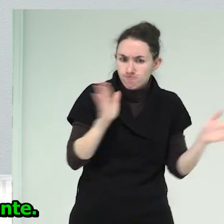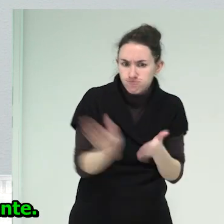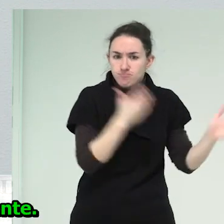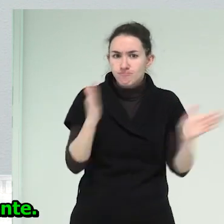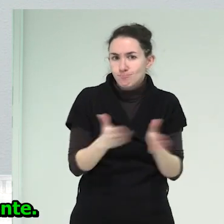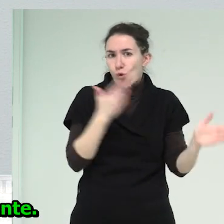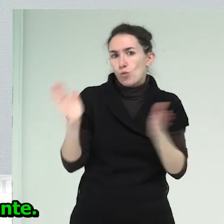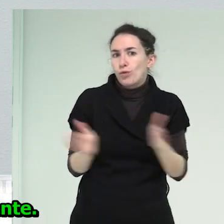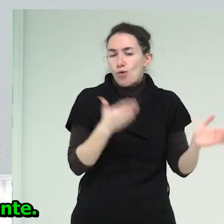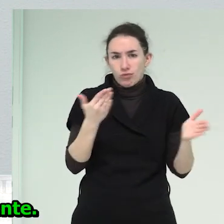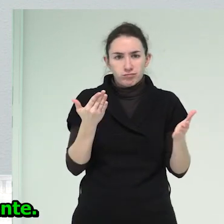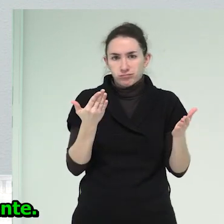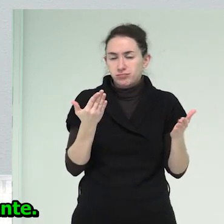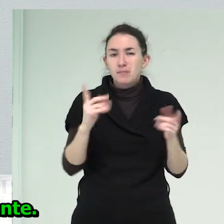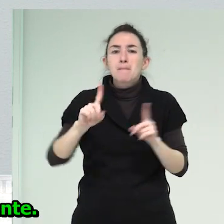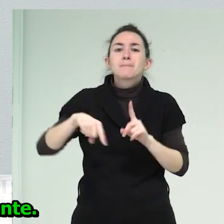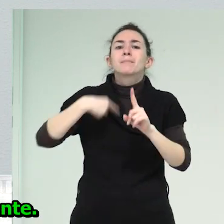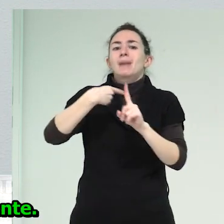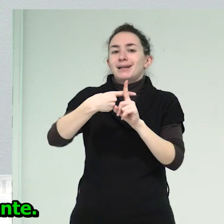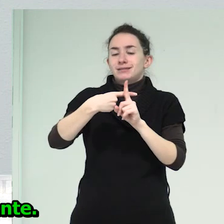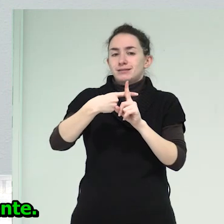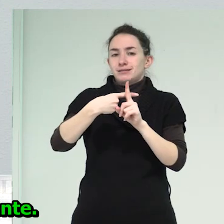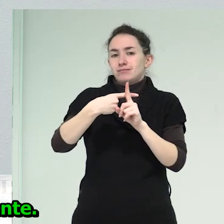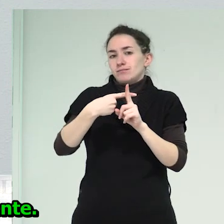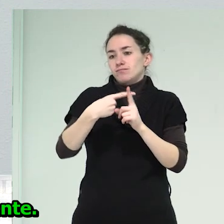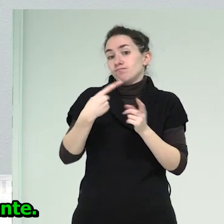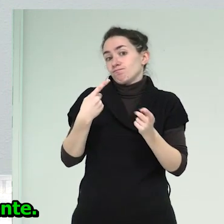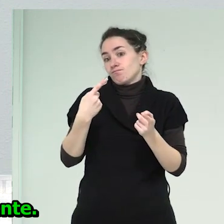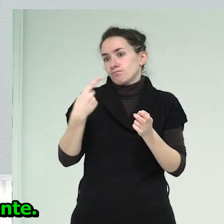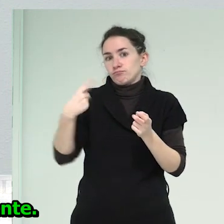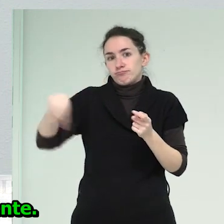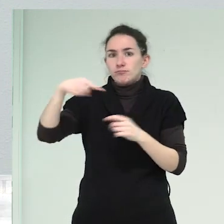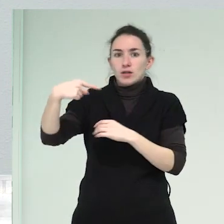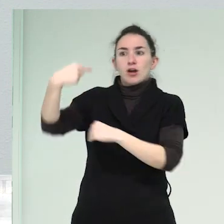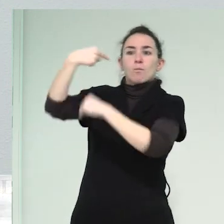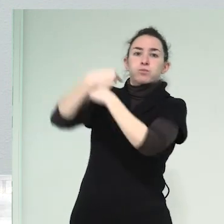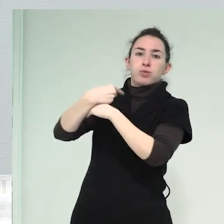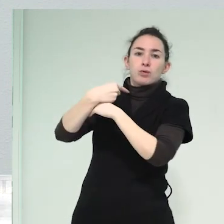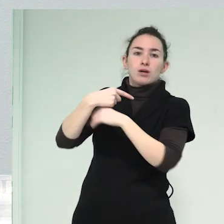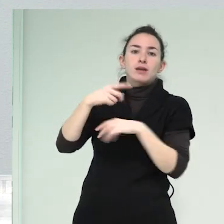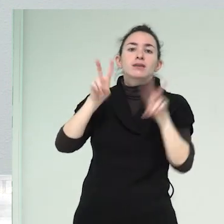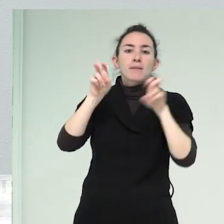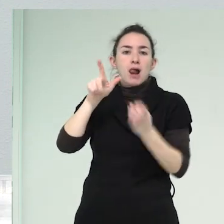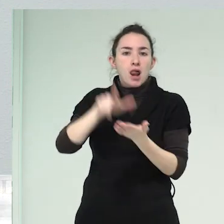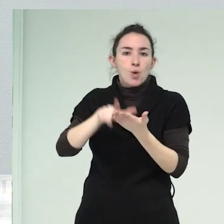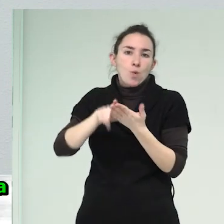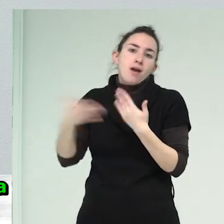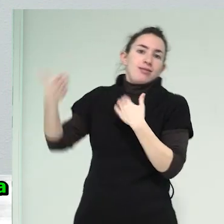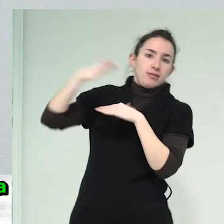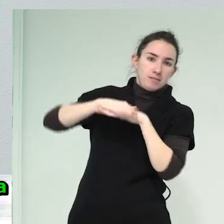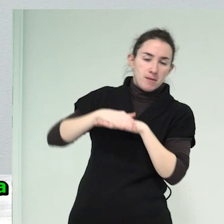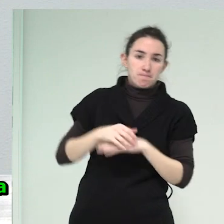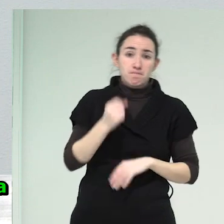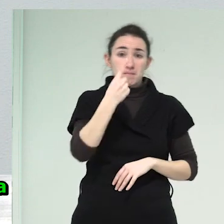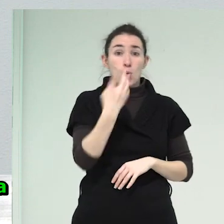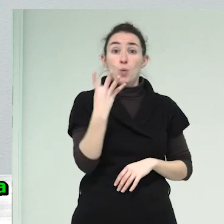mercancías y además se impusieron lingüísticamente. Antes de 1492, lo